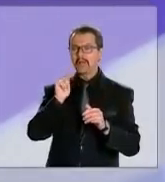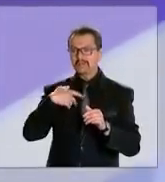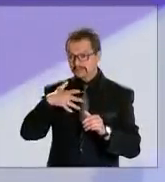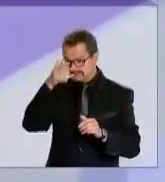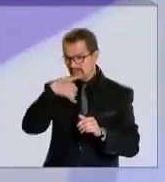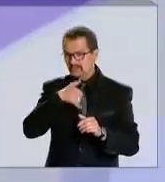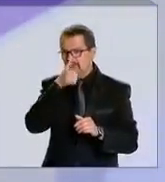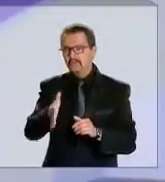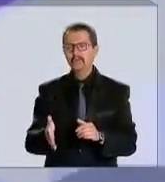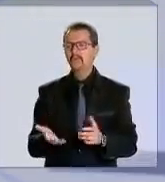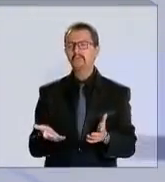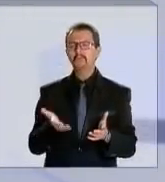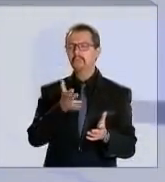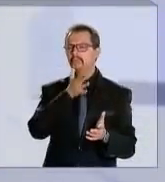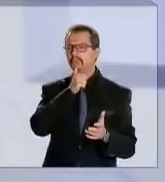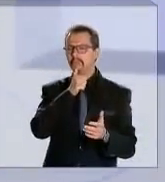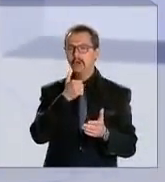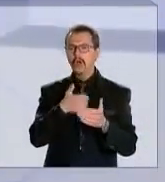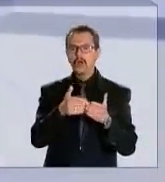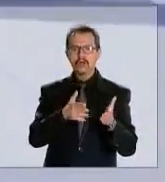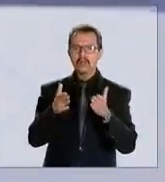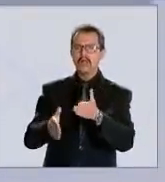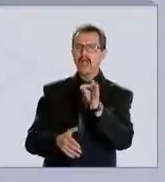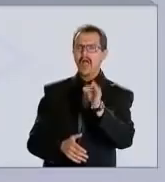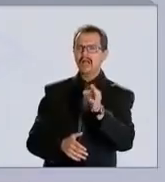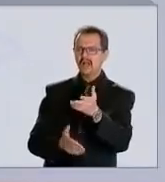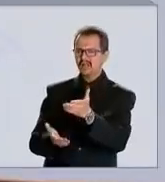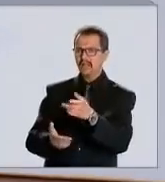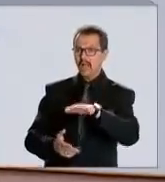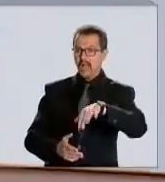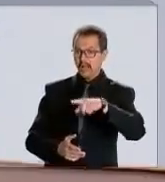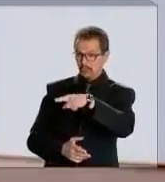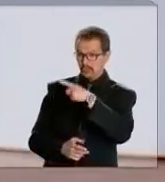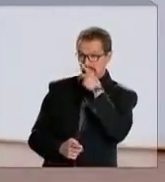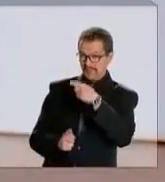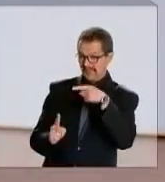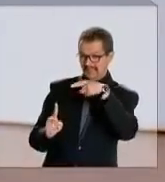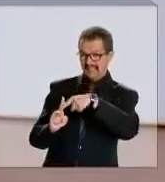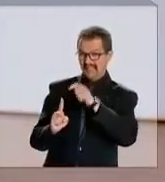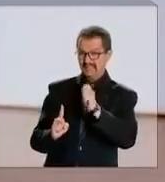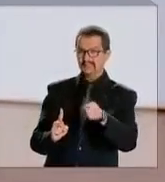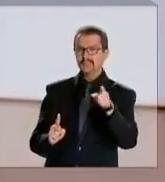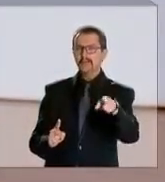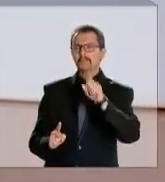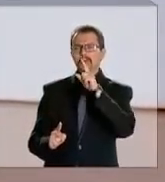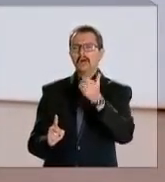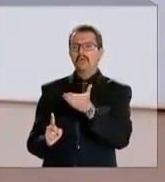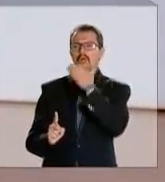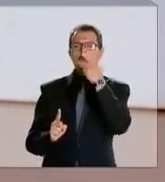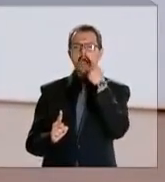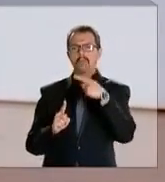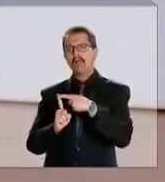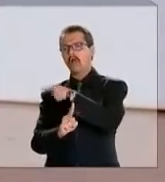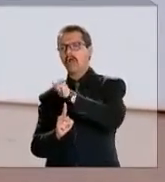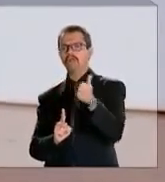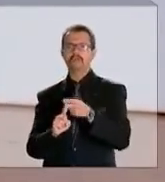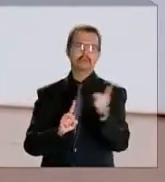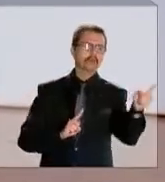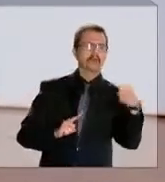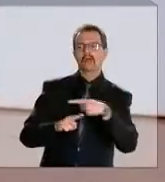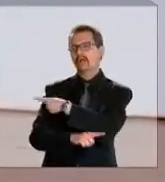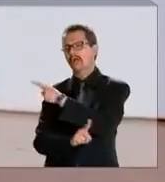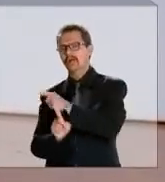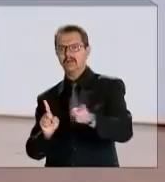una pregunta muy puntual a lópez obrador y como es su costumbre no respondió méxico hace mucho por eeuu y es cierto